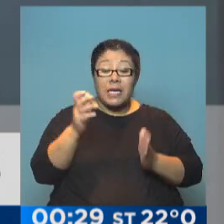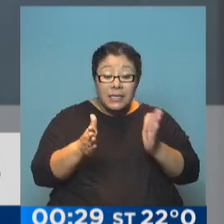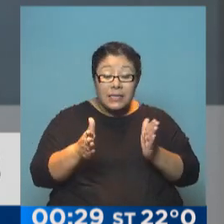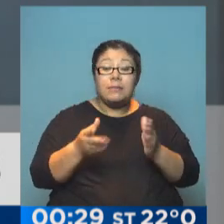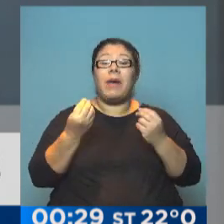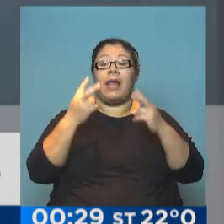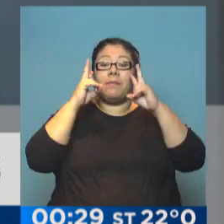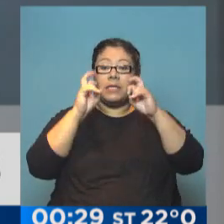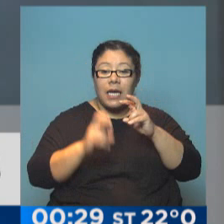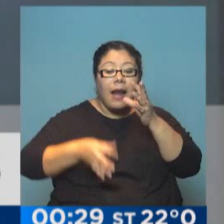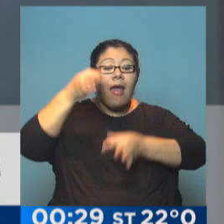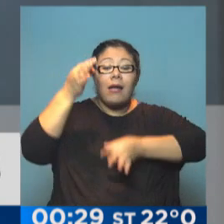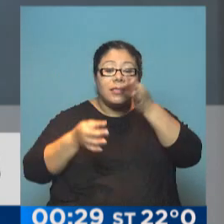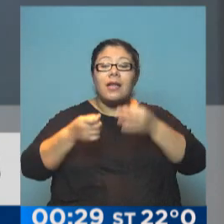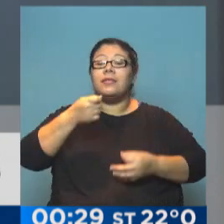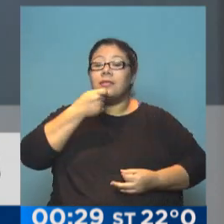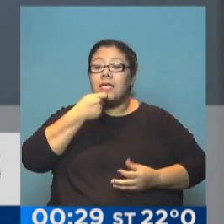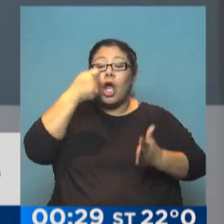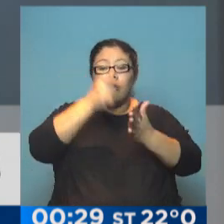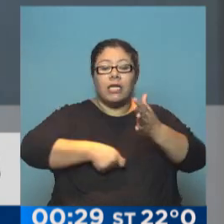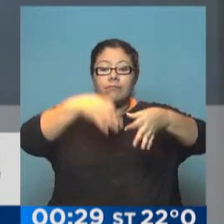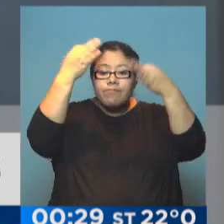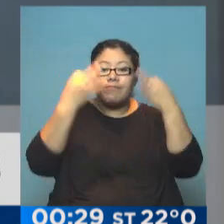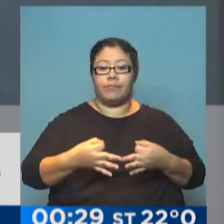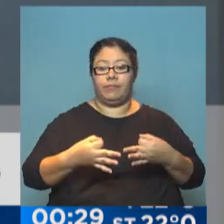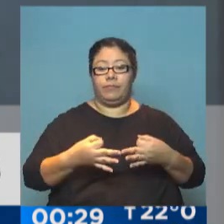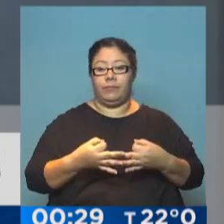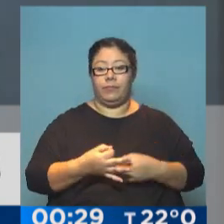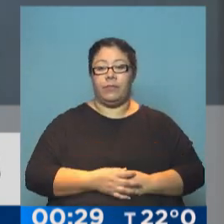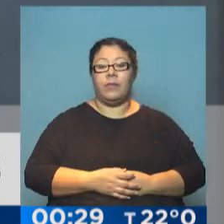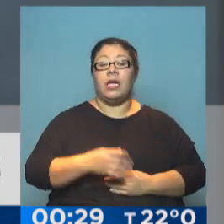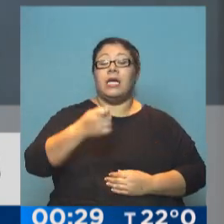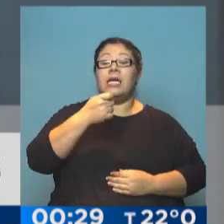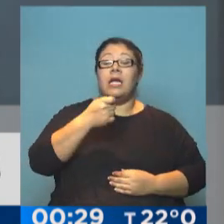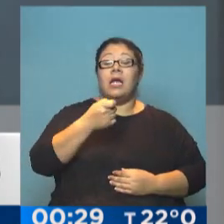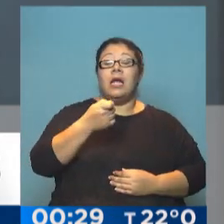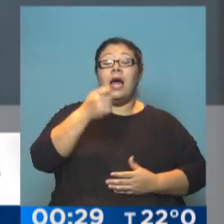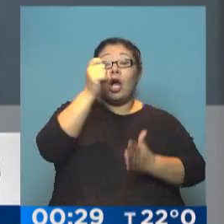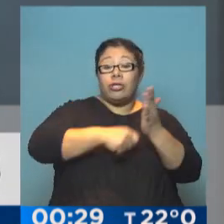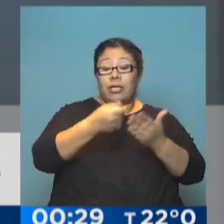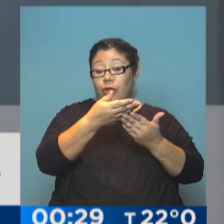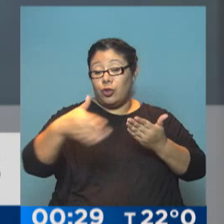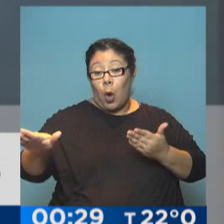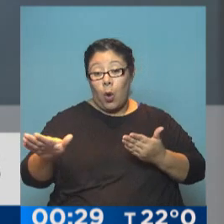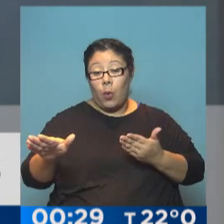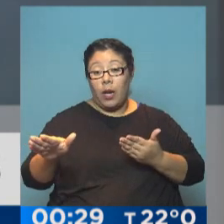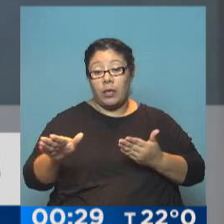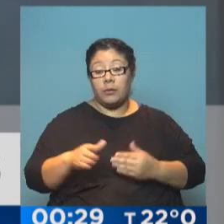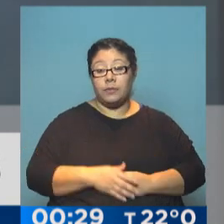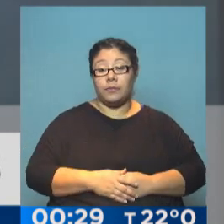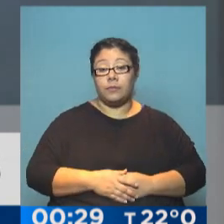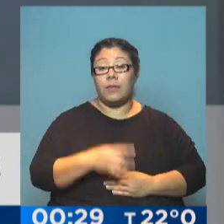y se pueda ver la viabilidad de los mismos. En el caso del resto de los contratos, que han